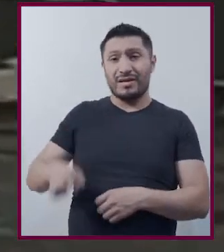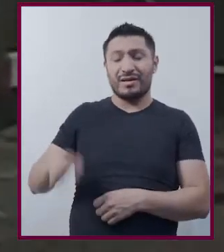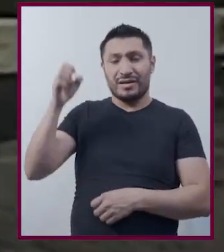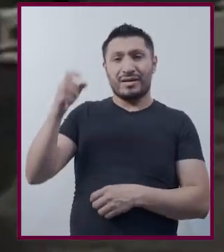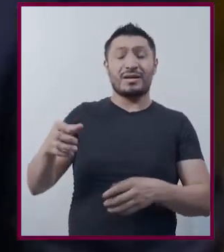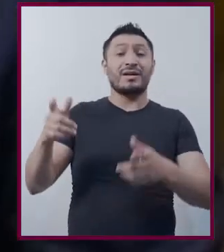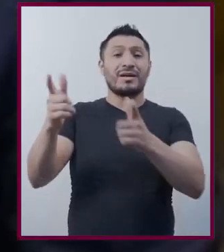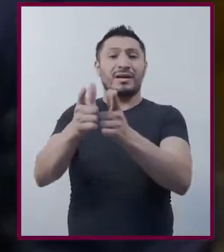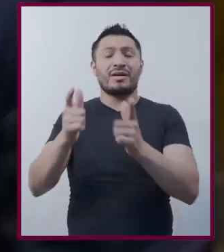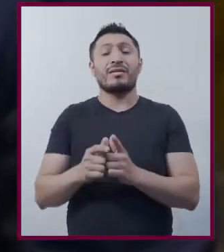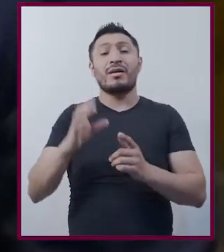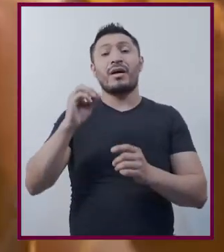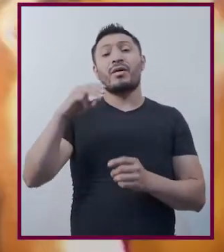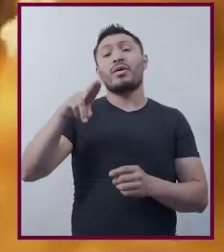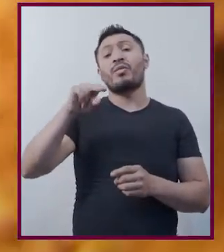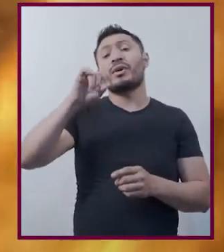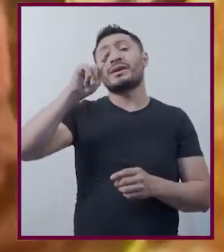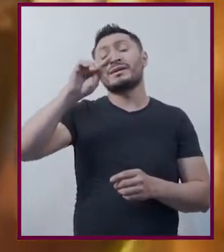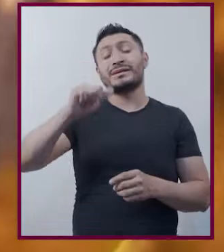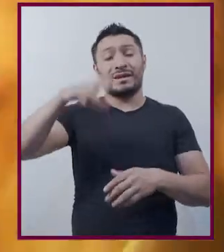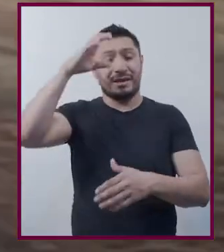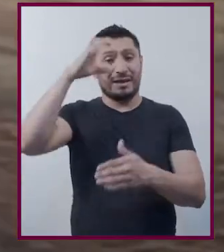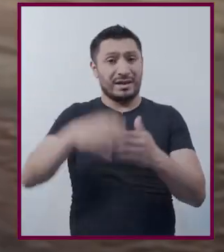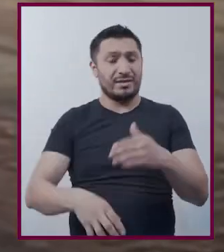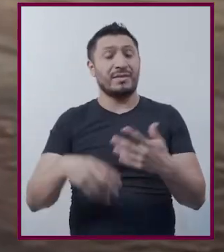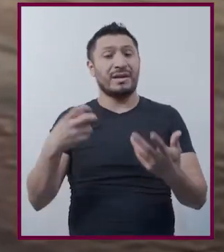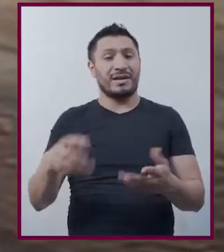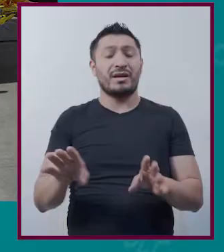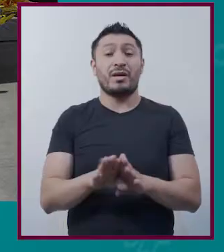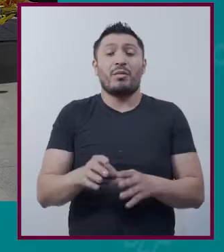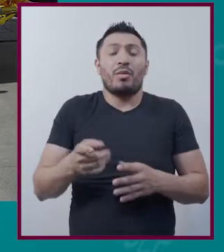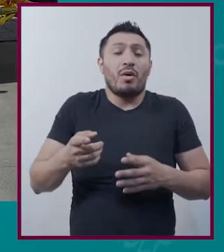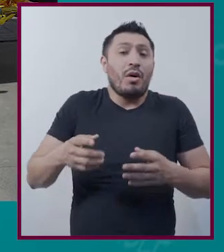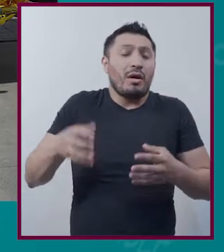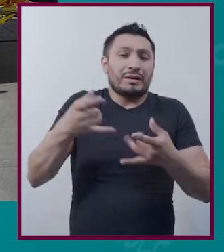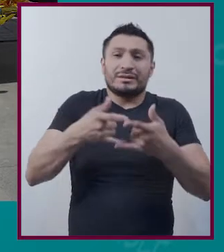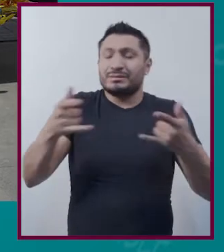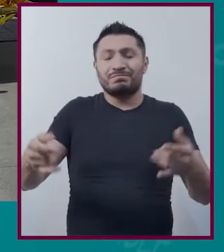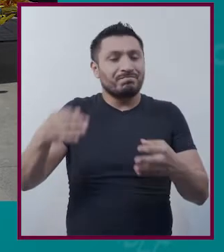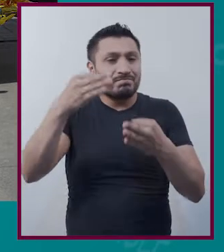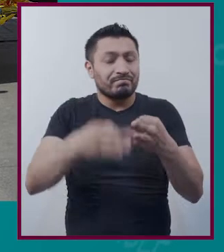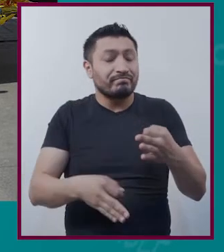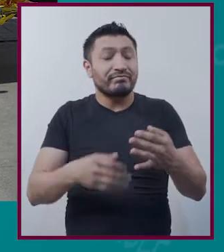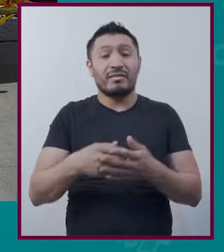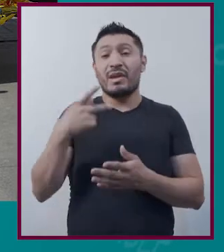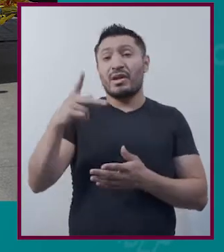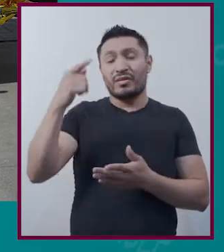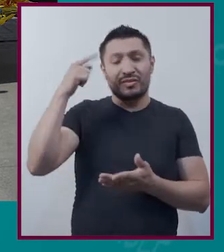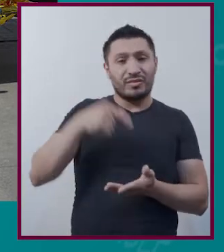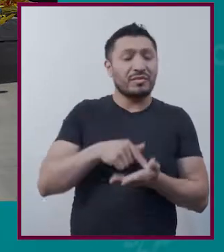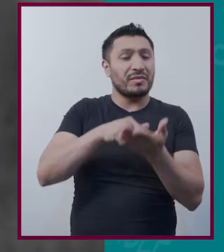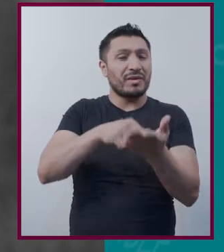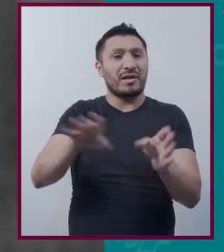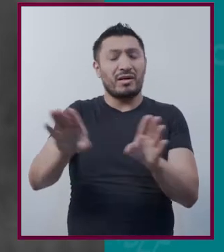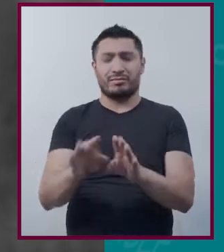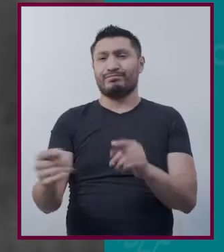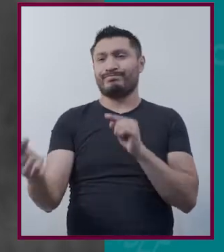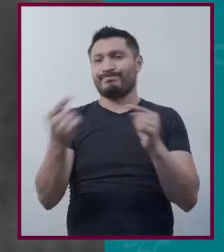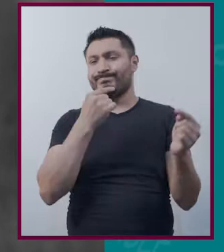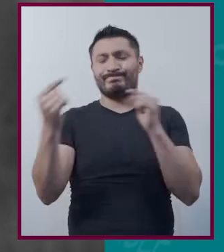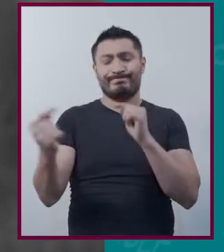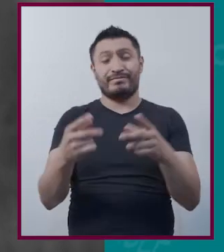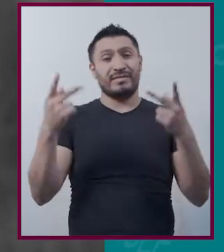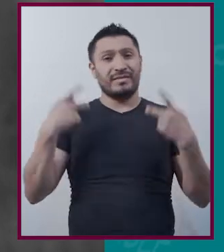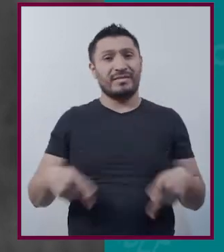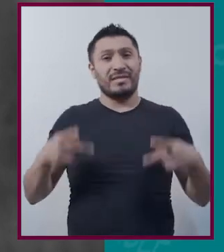comunista representaba, pues, el punto culminante de la historia. Desde luego, su propuesta fue rápidamente discutida por